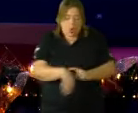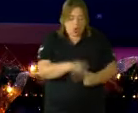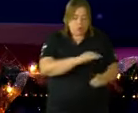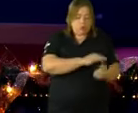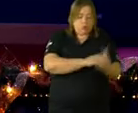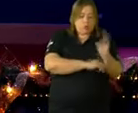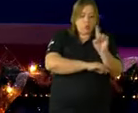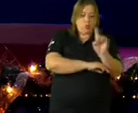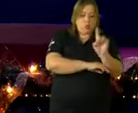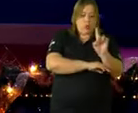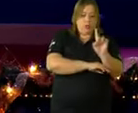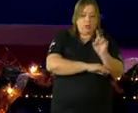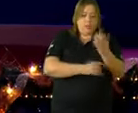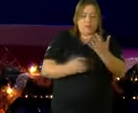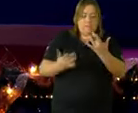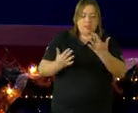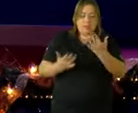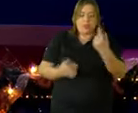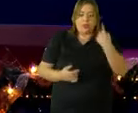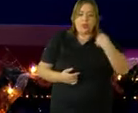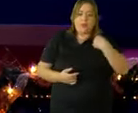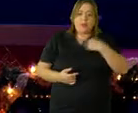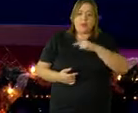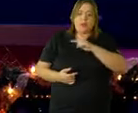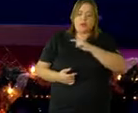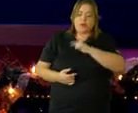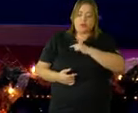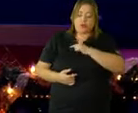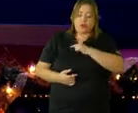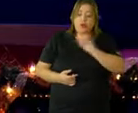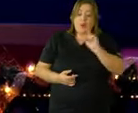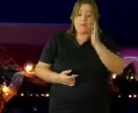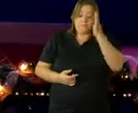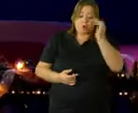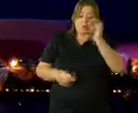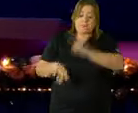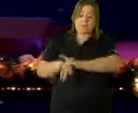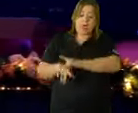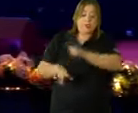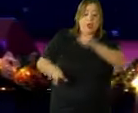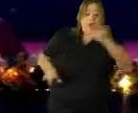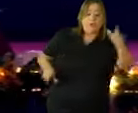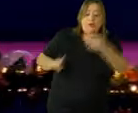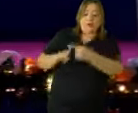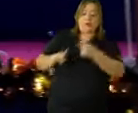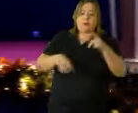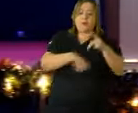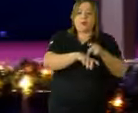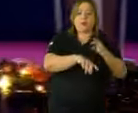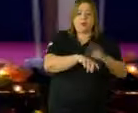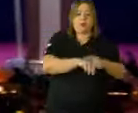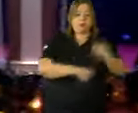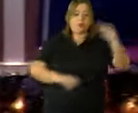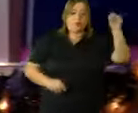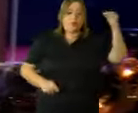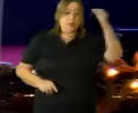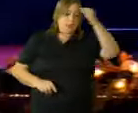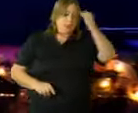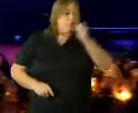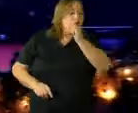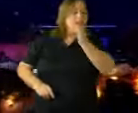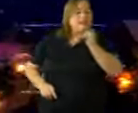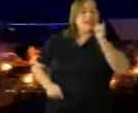este grupito, porque eran los grupitos de San Juan, Puerto Rico, alaba, hermano, trabajando el gobierno de Israel para